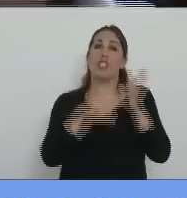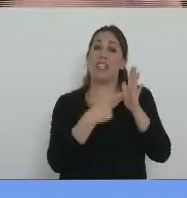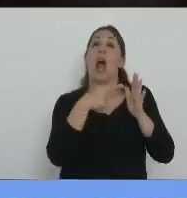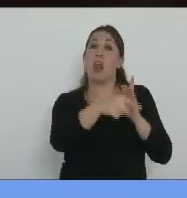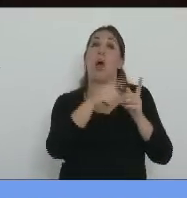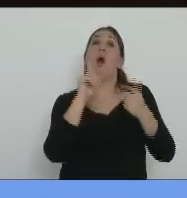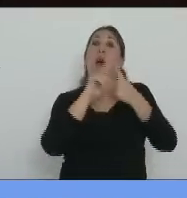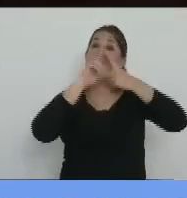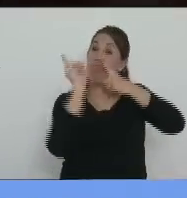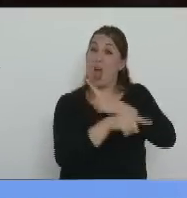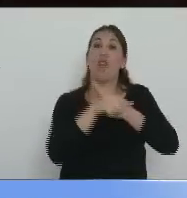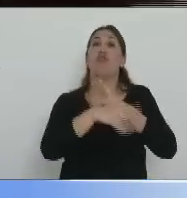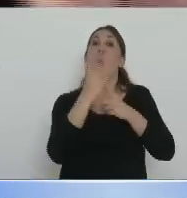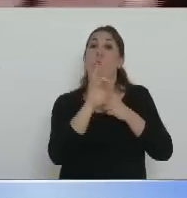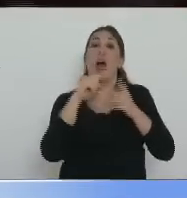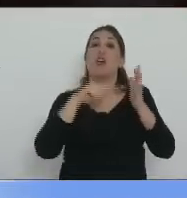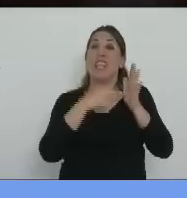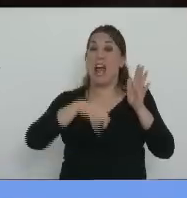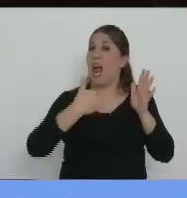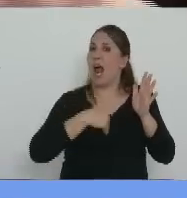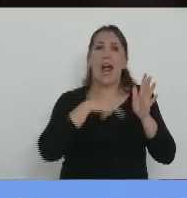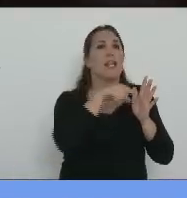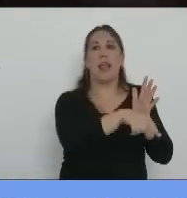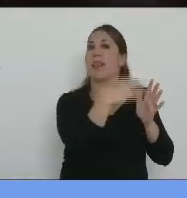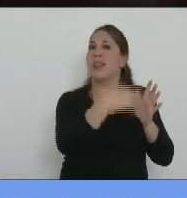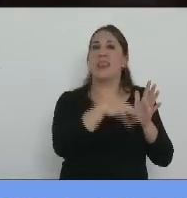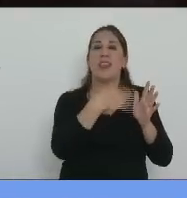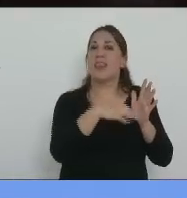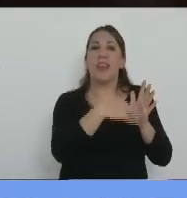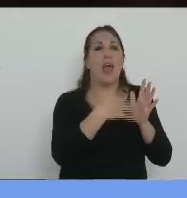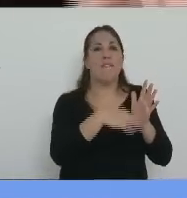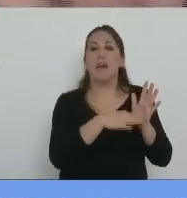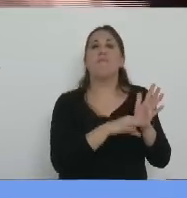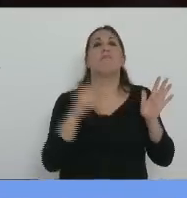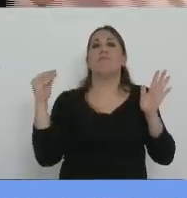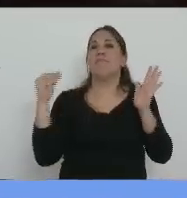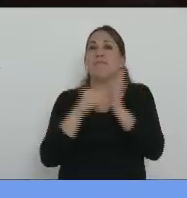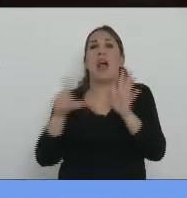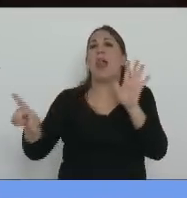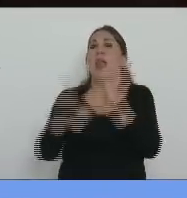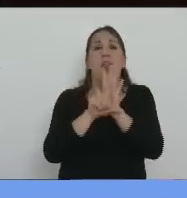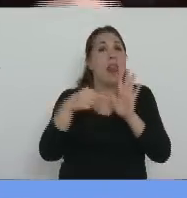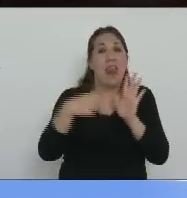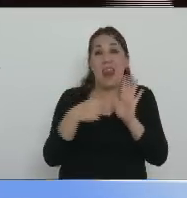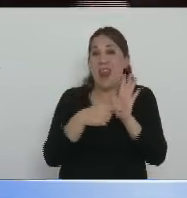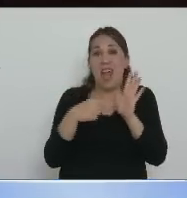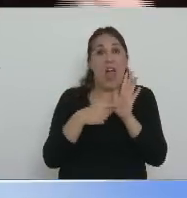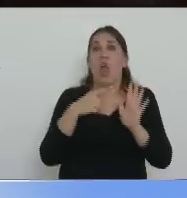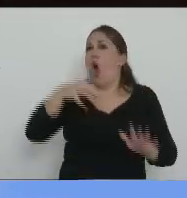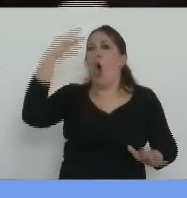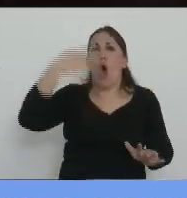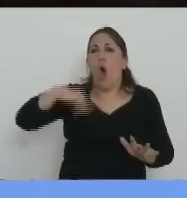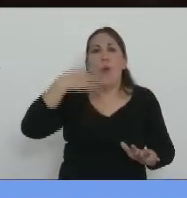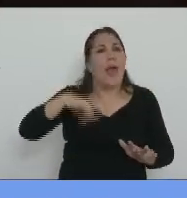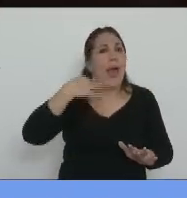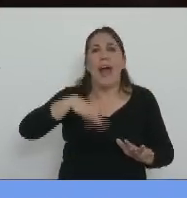central de la república argentina tiene que incluir en la ley de entidades financieras obligación de los bancos locales de dar